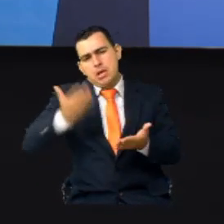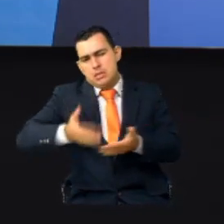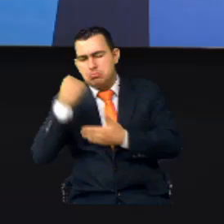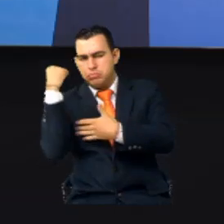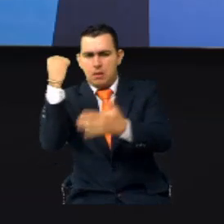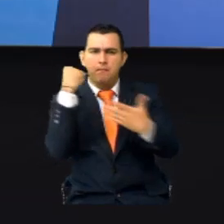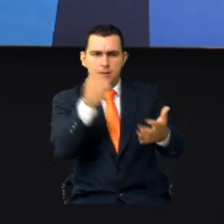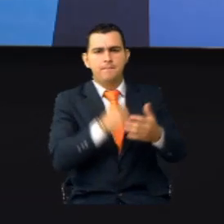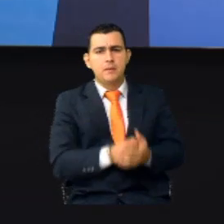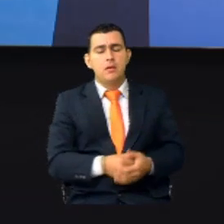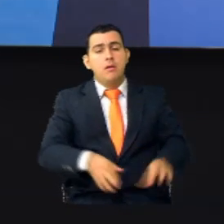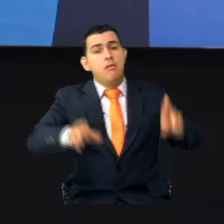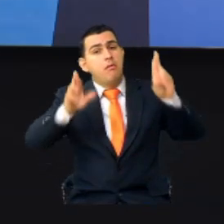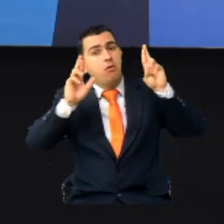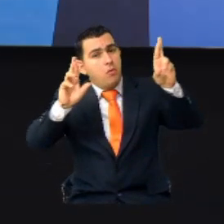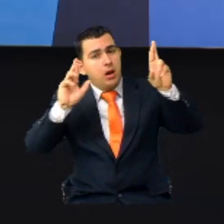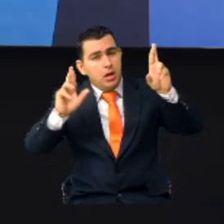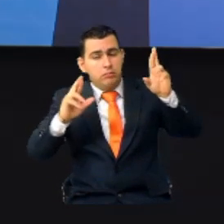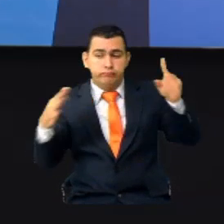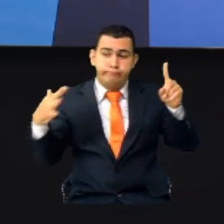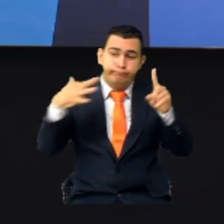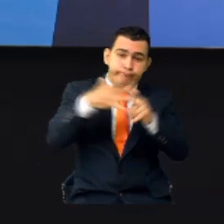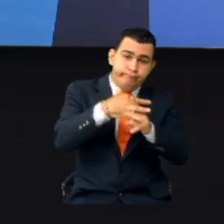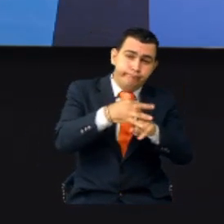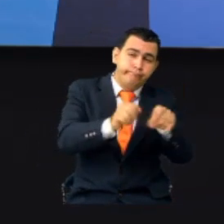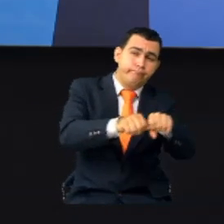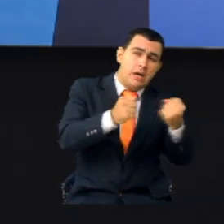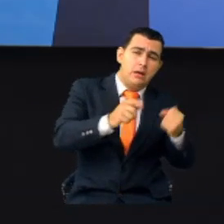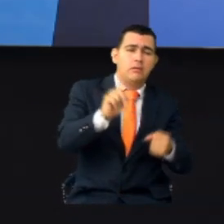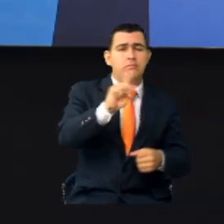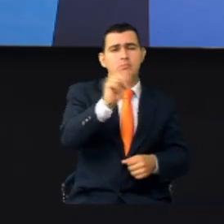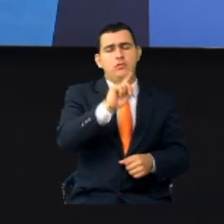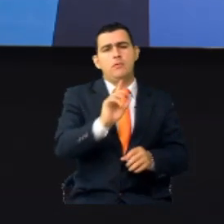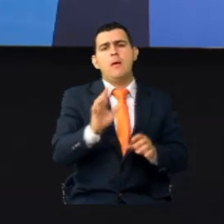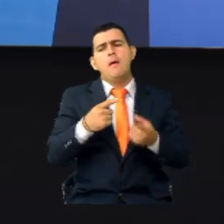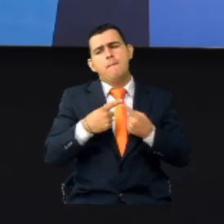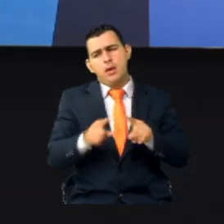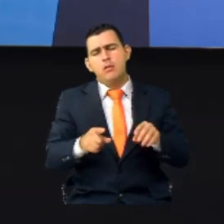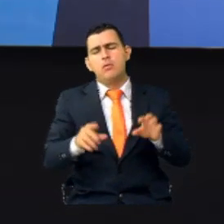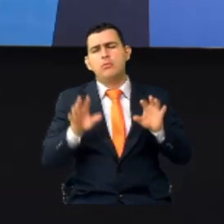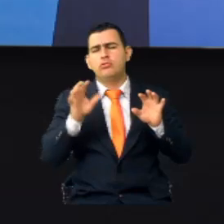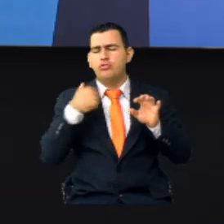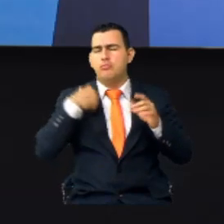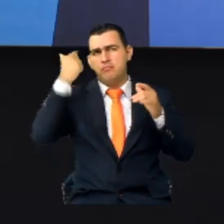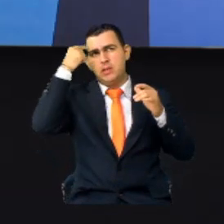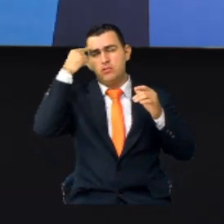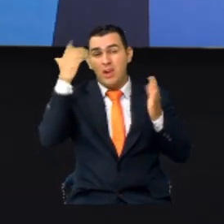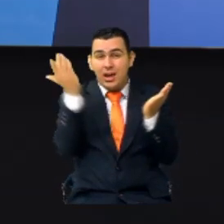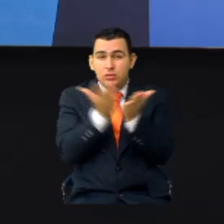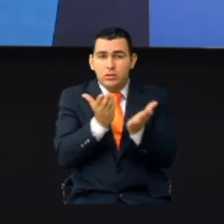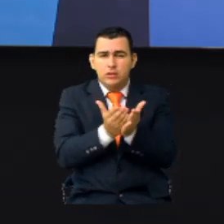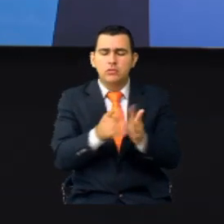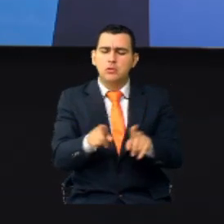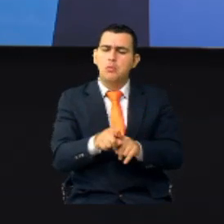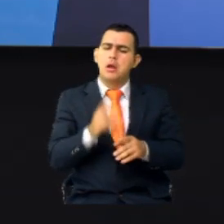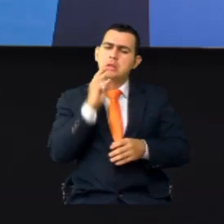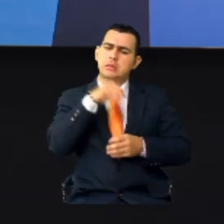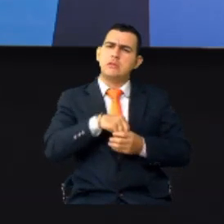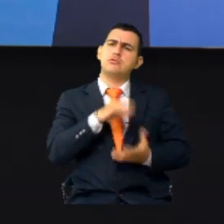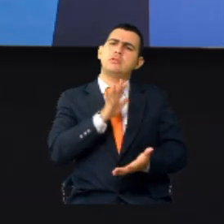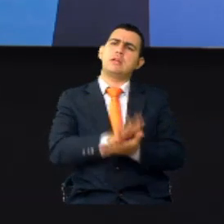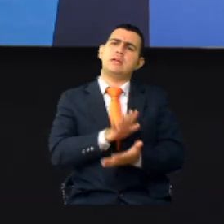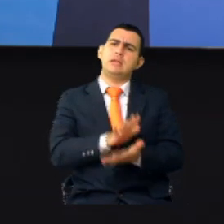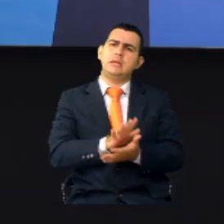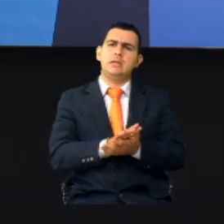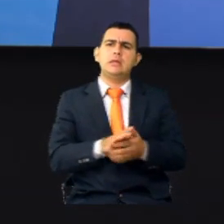esperamos que no afecte en gran medida estos diferentes rubros, pero para la educación tenemos la tranquilidad de que es una prioridad para el gobierno nacional,